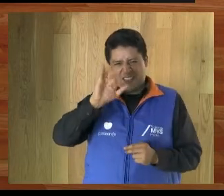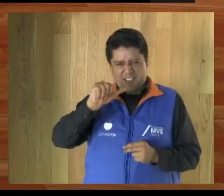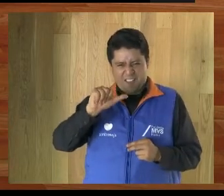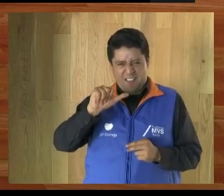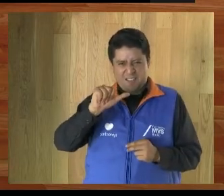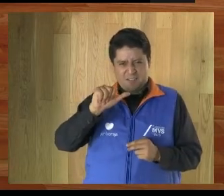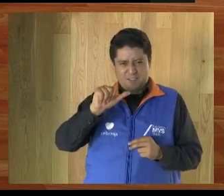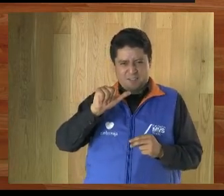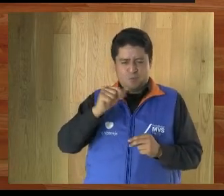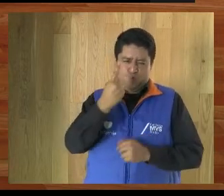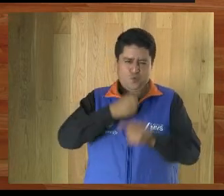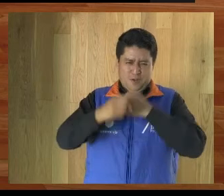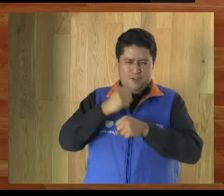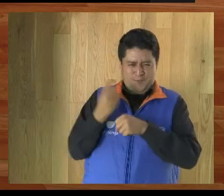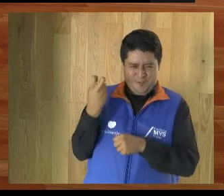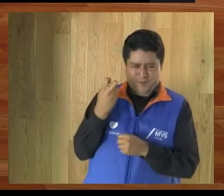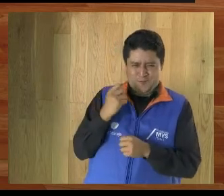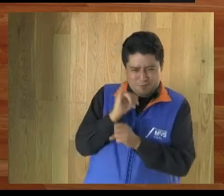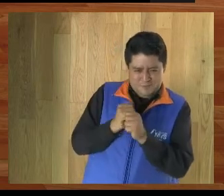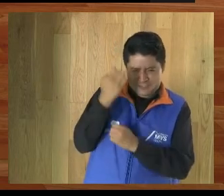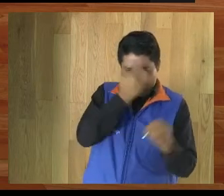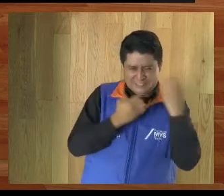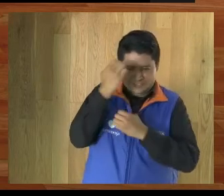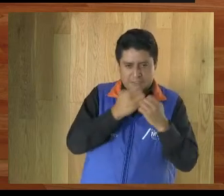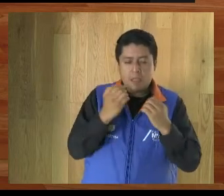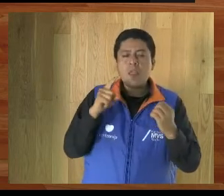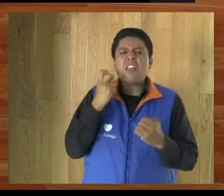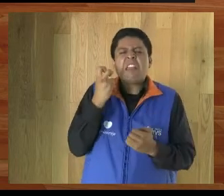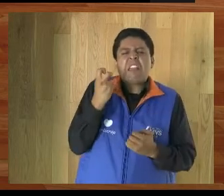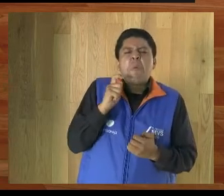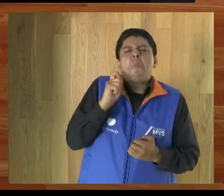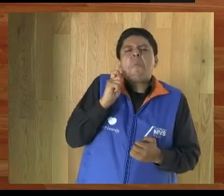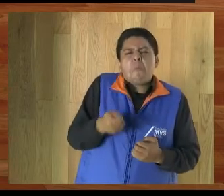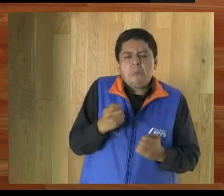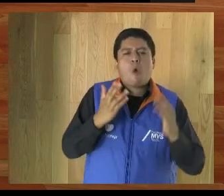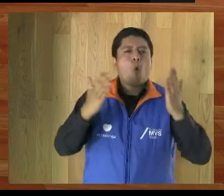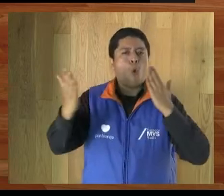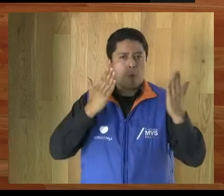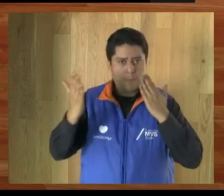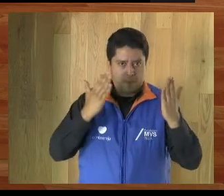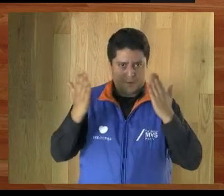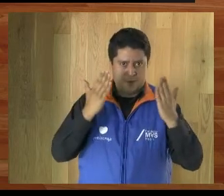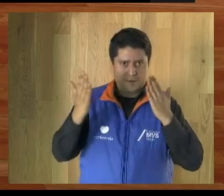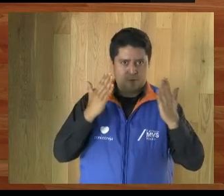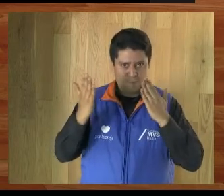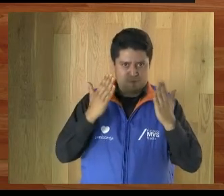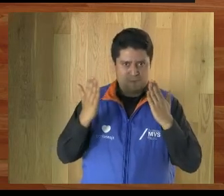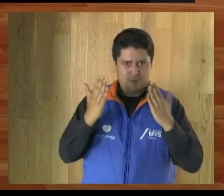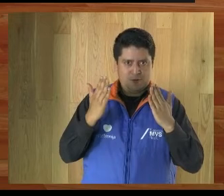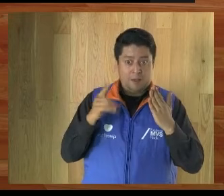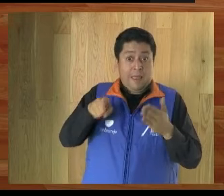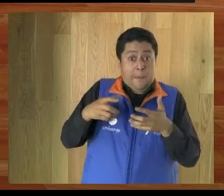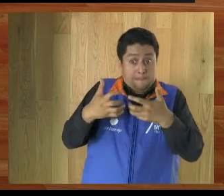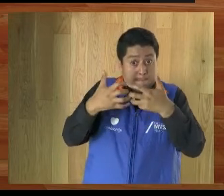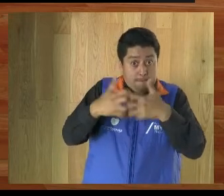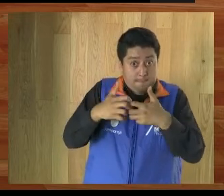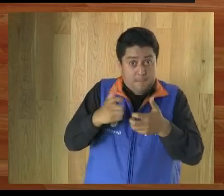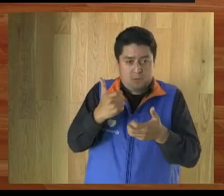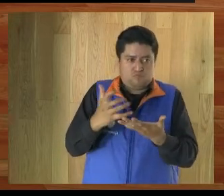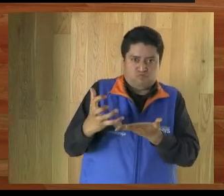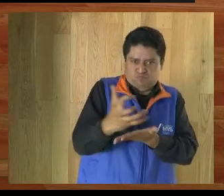índice en el que comparan cuál es la capitalización bursátil de las